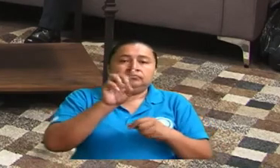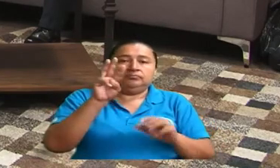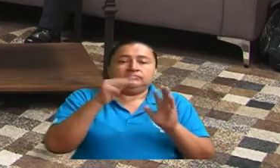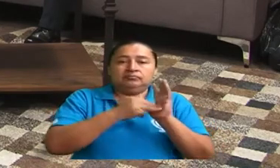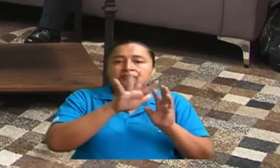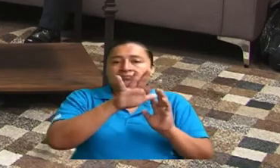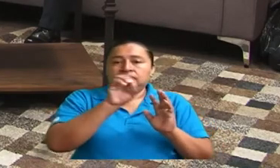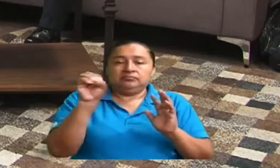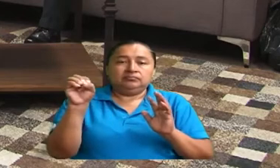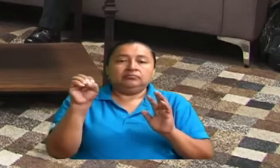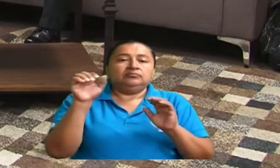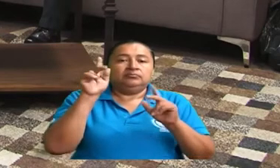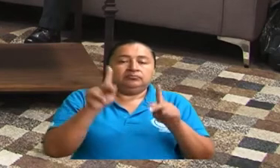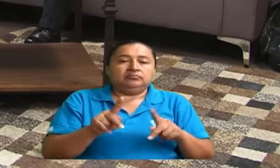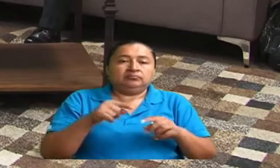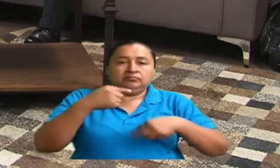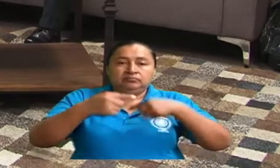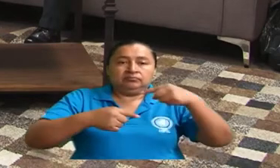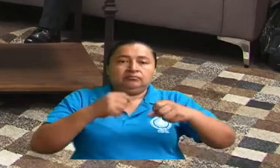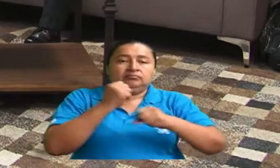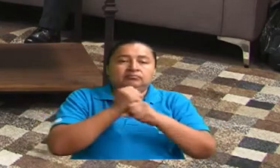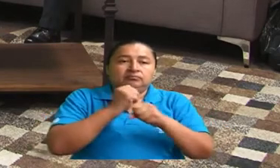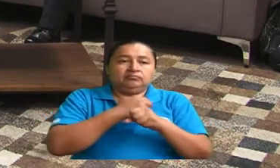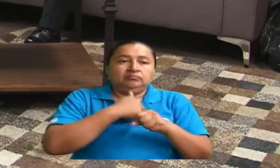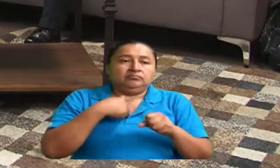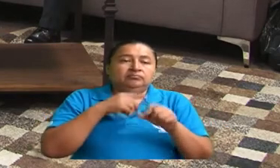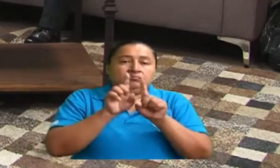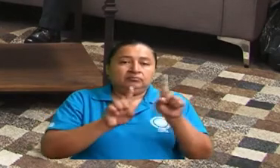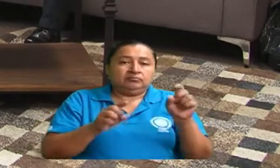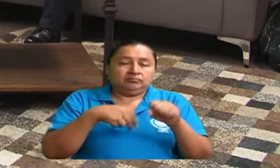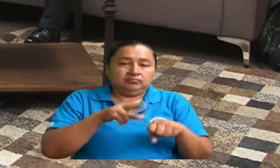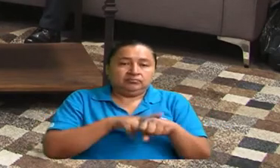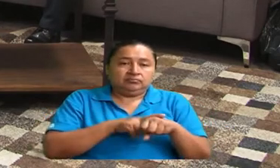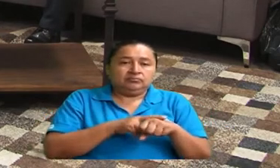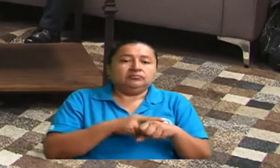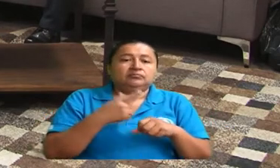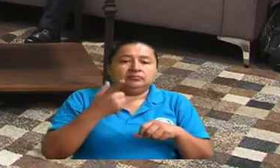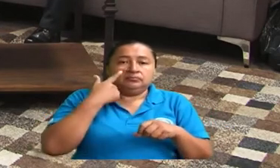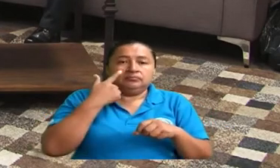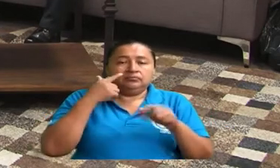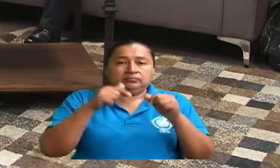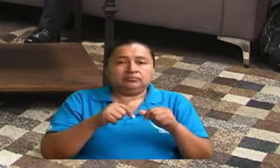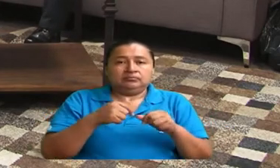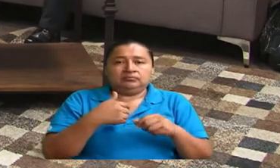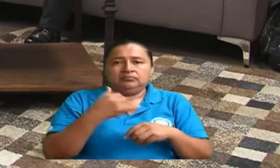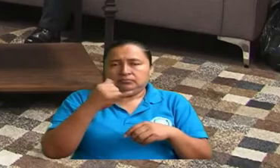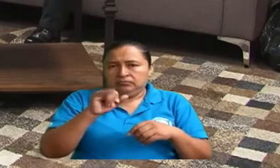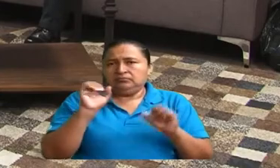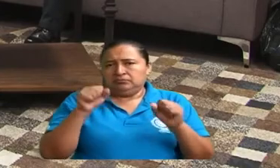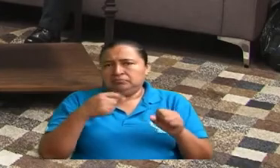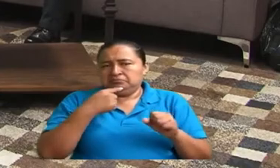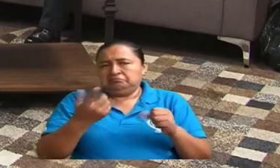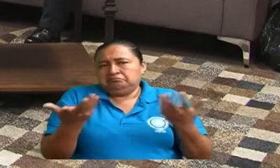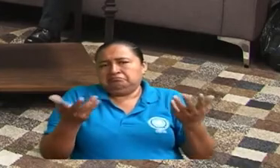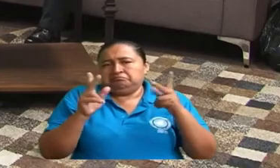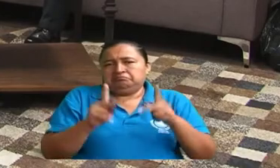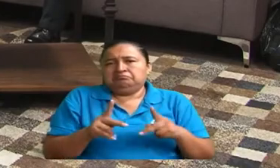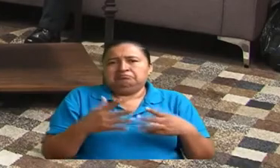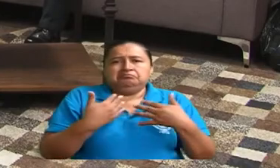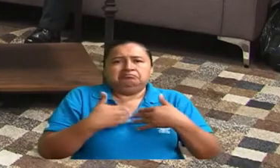13.500 personas que recicladoras y recicladores de base a nivel nacional, ¿no? Así es. Es que espérate que, mira, sí, podría ser que